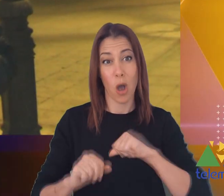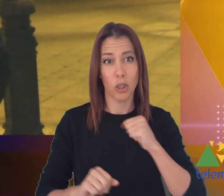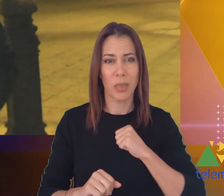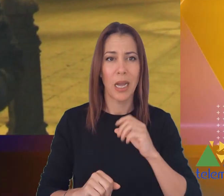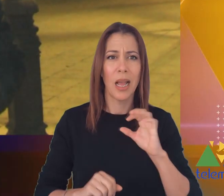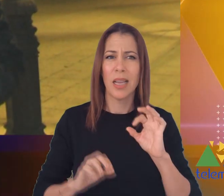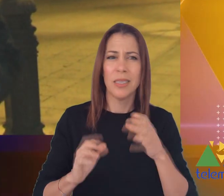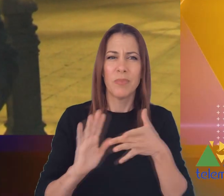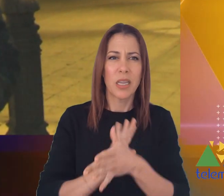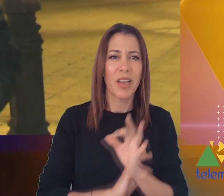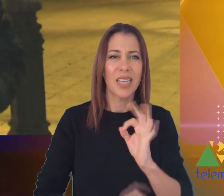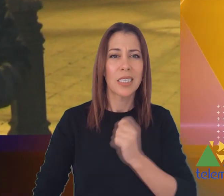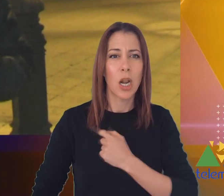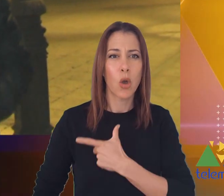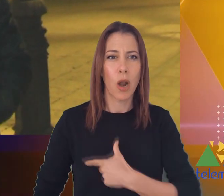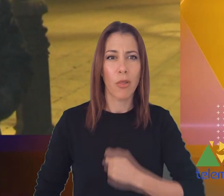el corazón